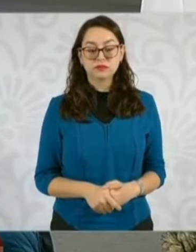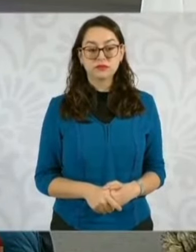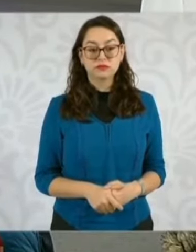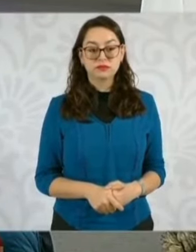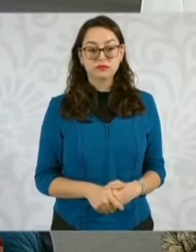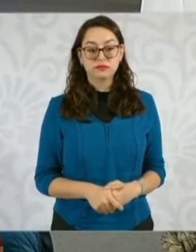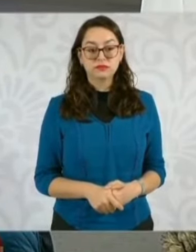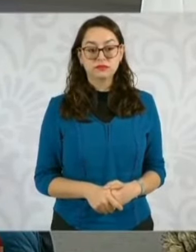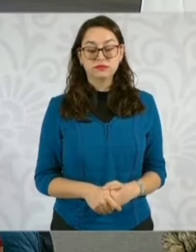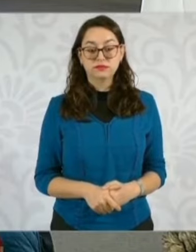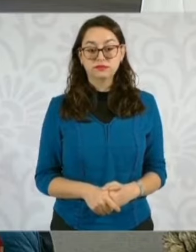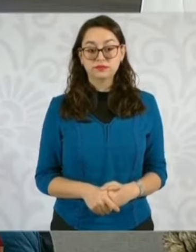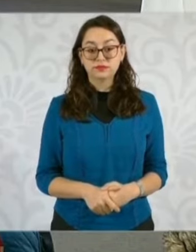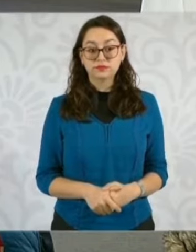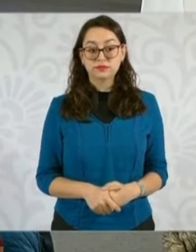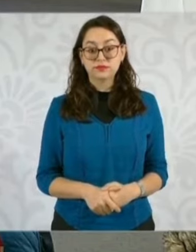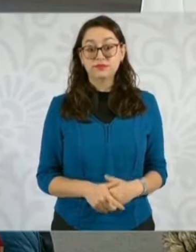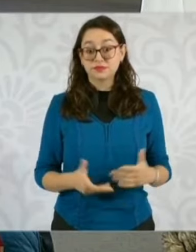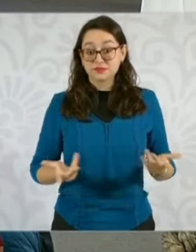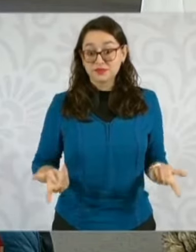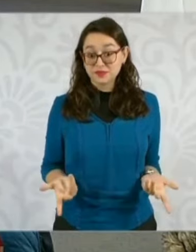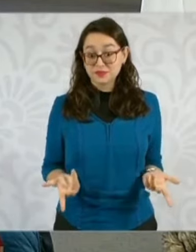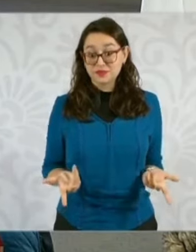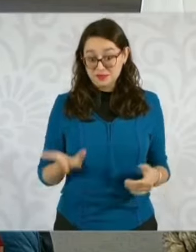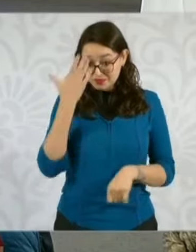Y no se nos olvide el montaje de